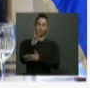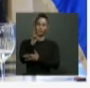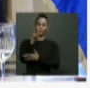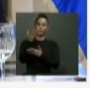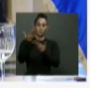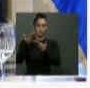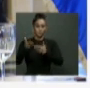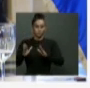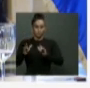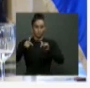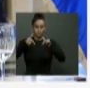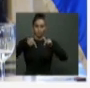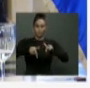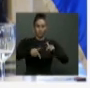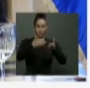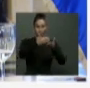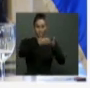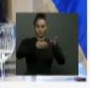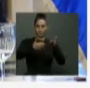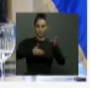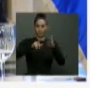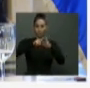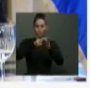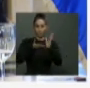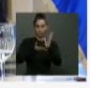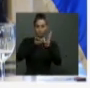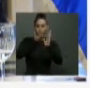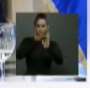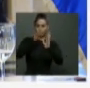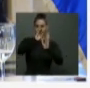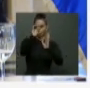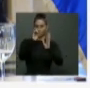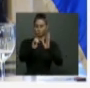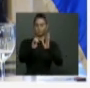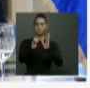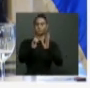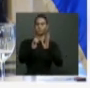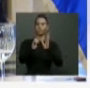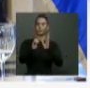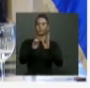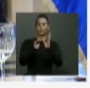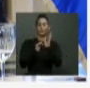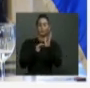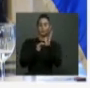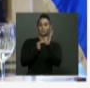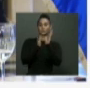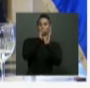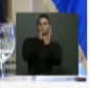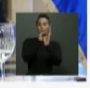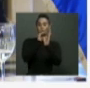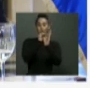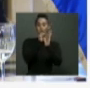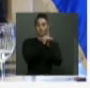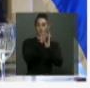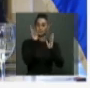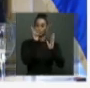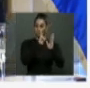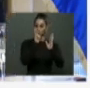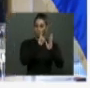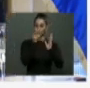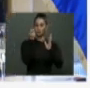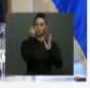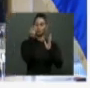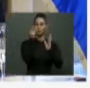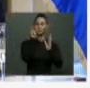no sabe lo que usted se protege usando la mascarilla siempre la tengo aquí yo tengo una ocasión aquí lo voy a repetir